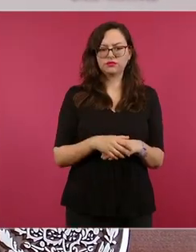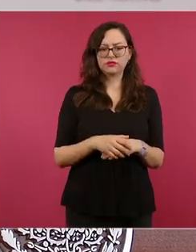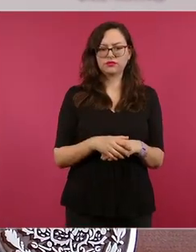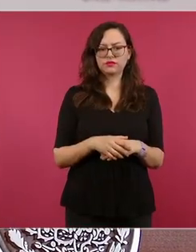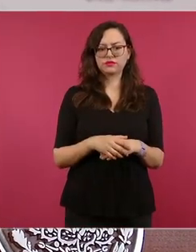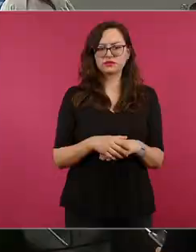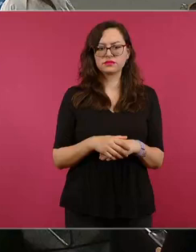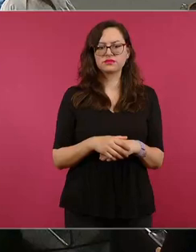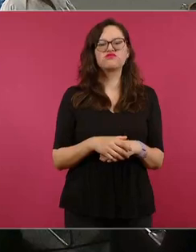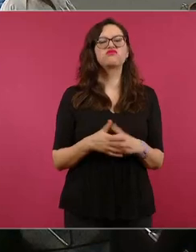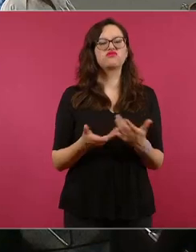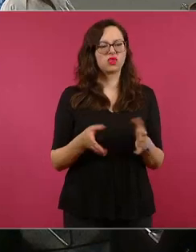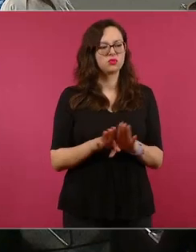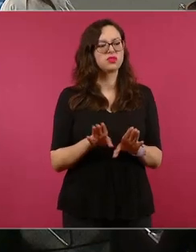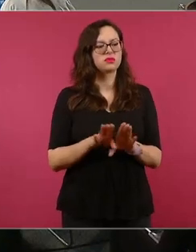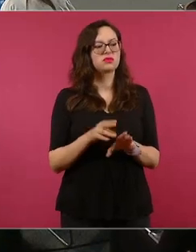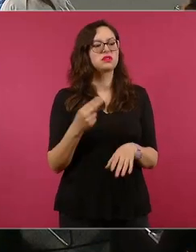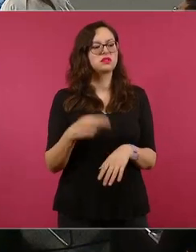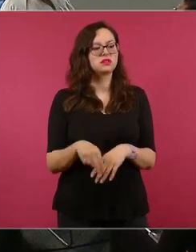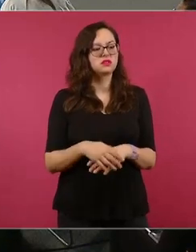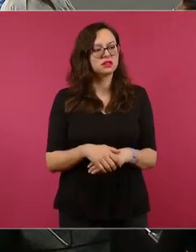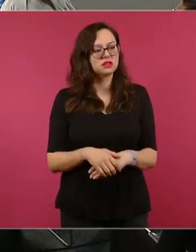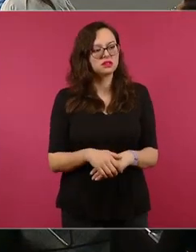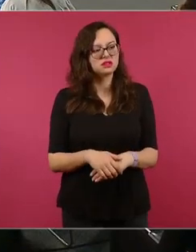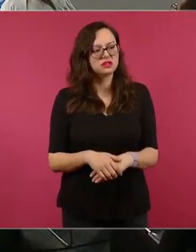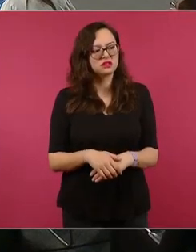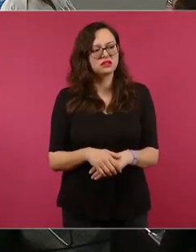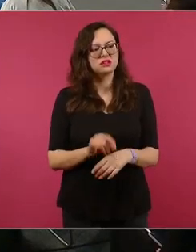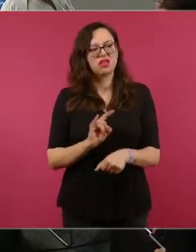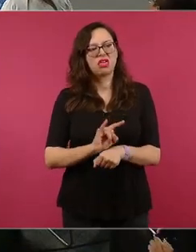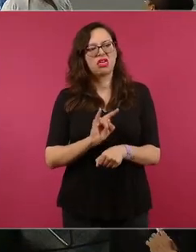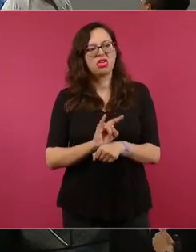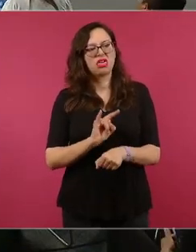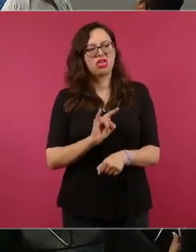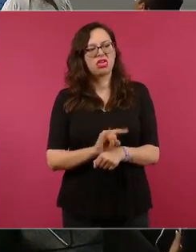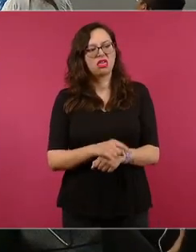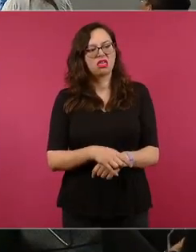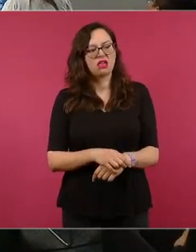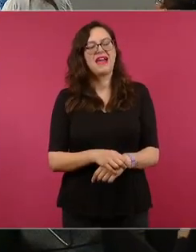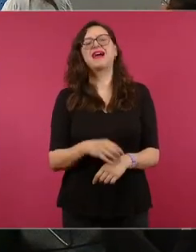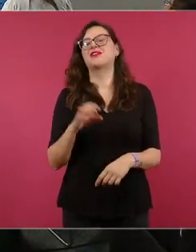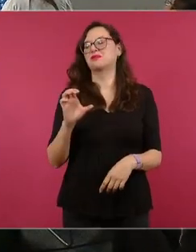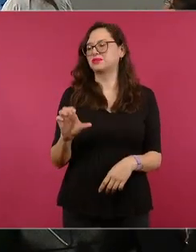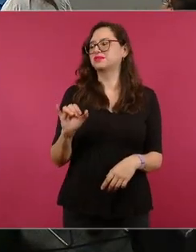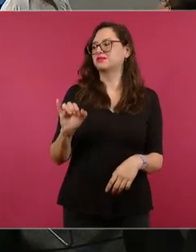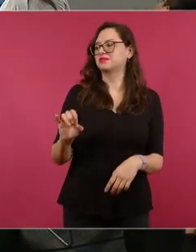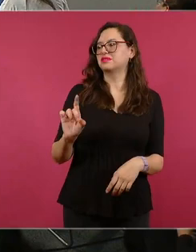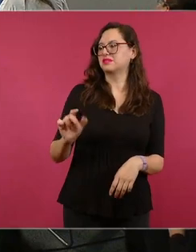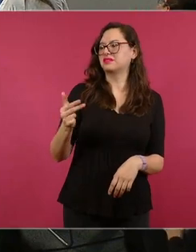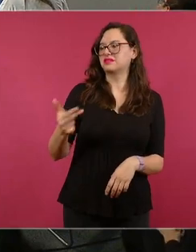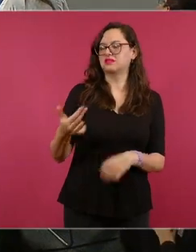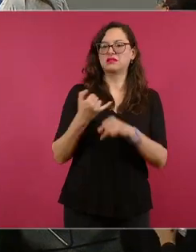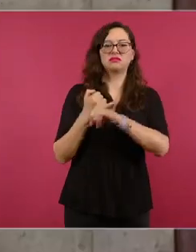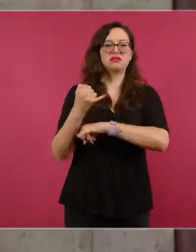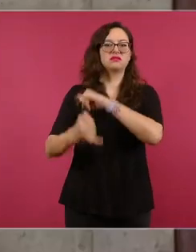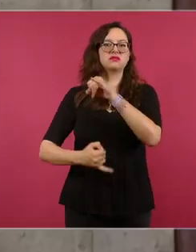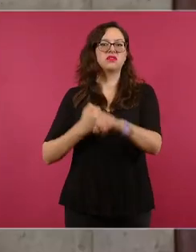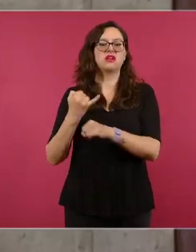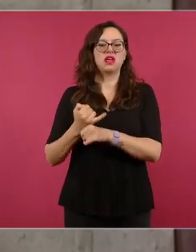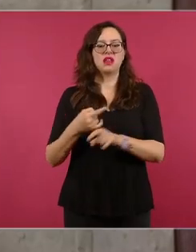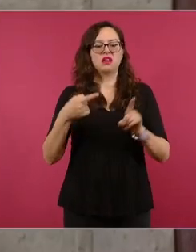Organización fachada esa. Comisión Interamericana. Comisión Interamericana de Derechos Humanos,